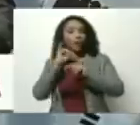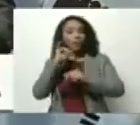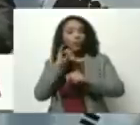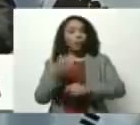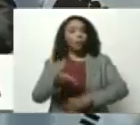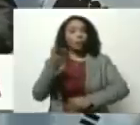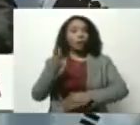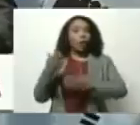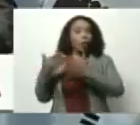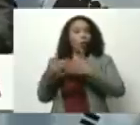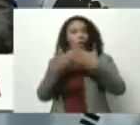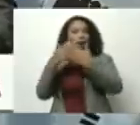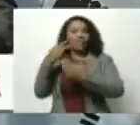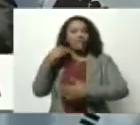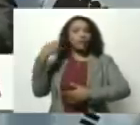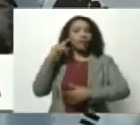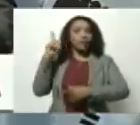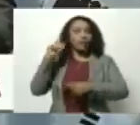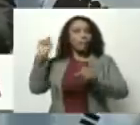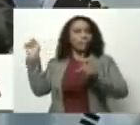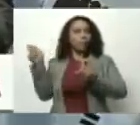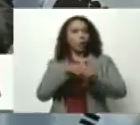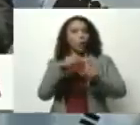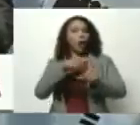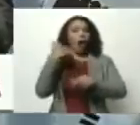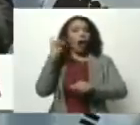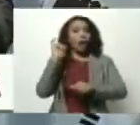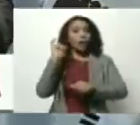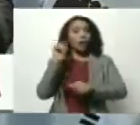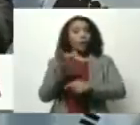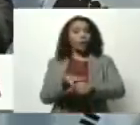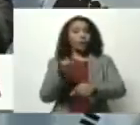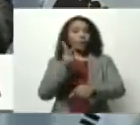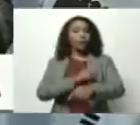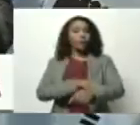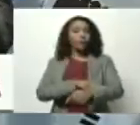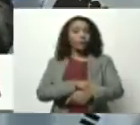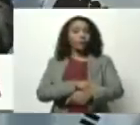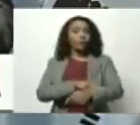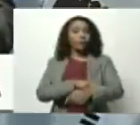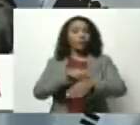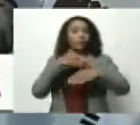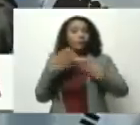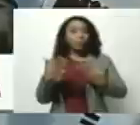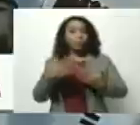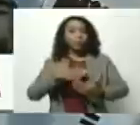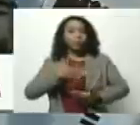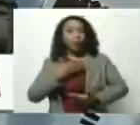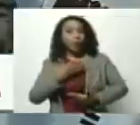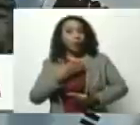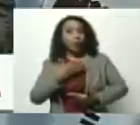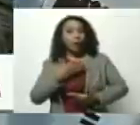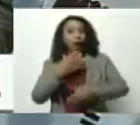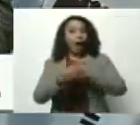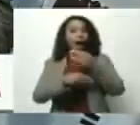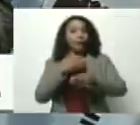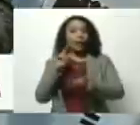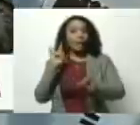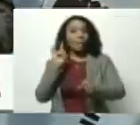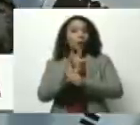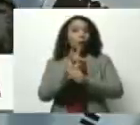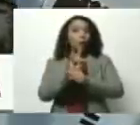que los estudiantes víctimas de este flagelo tienen el doble de probabilidades de faltar a las